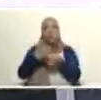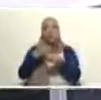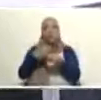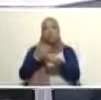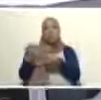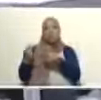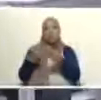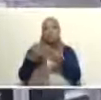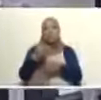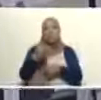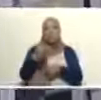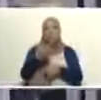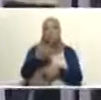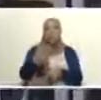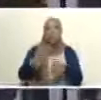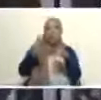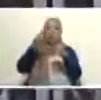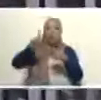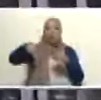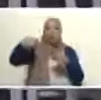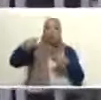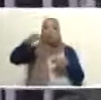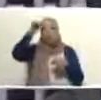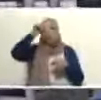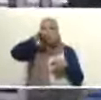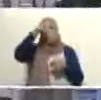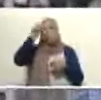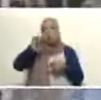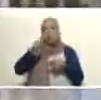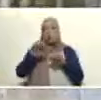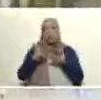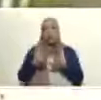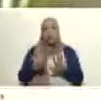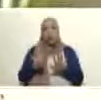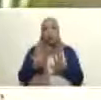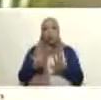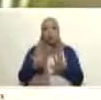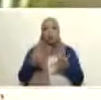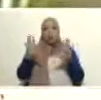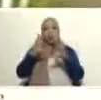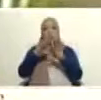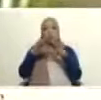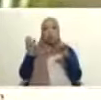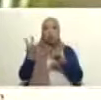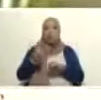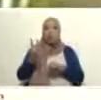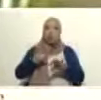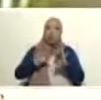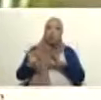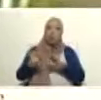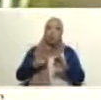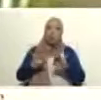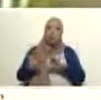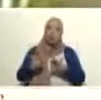se pierda el simulacro del próximo domingo 19 y que toda Venezuela se prepare